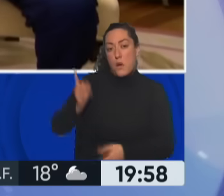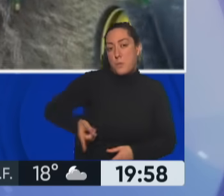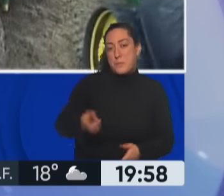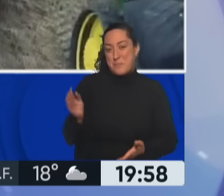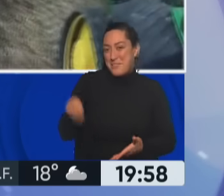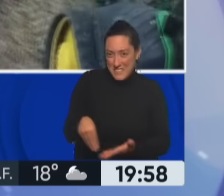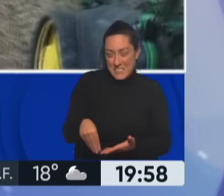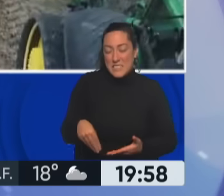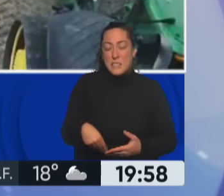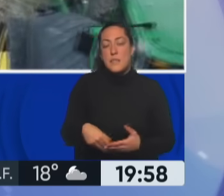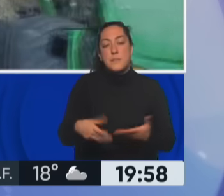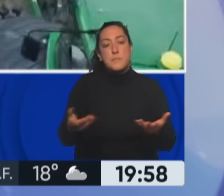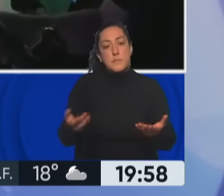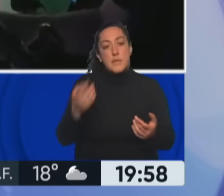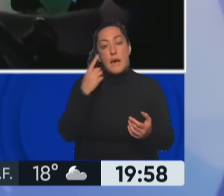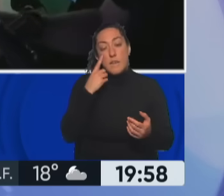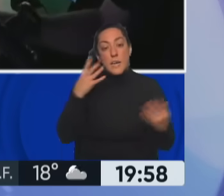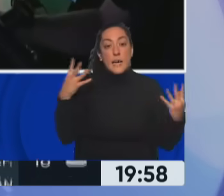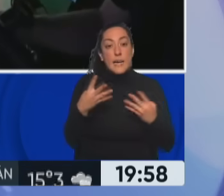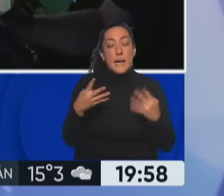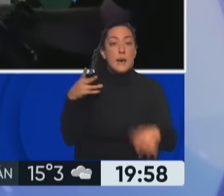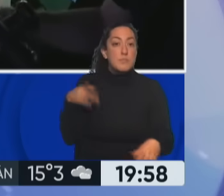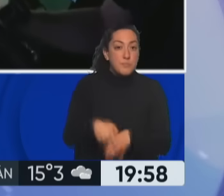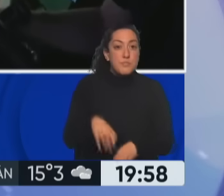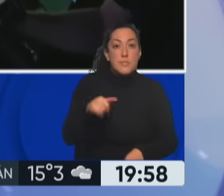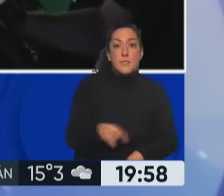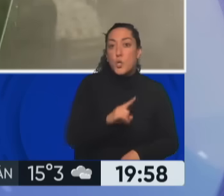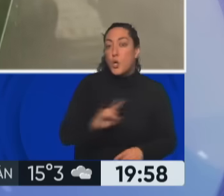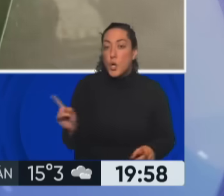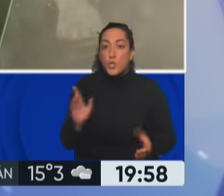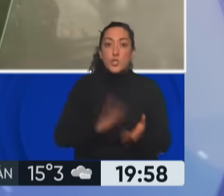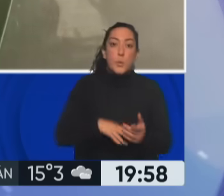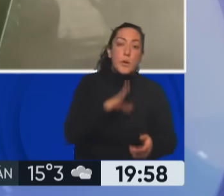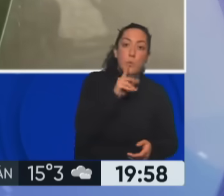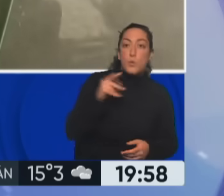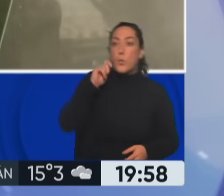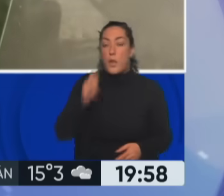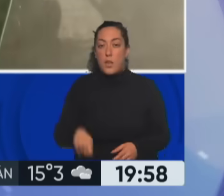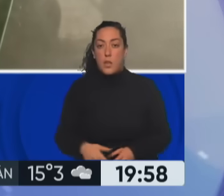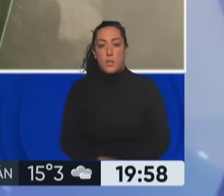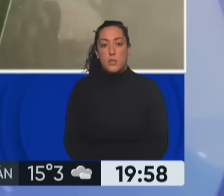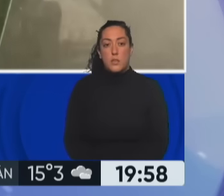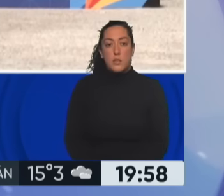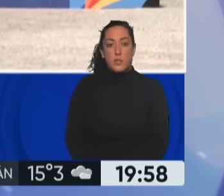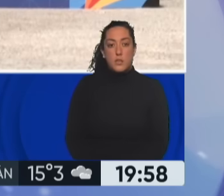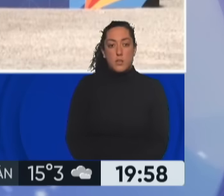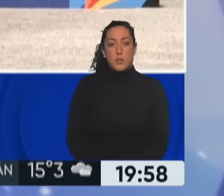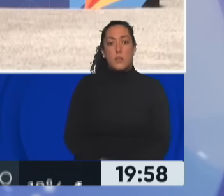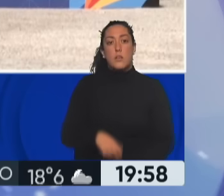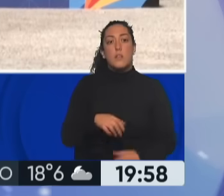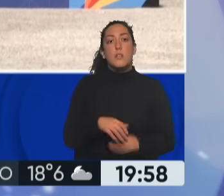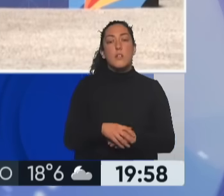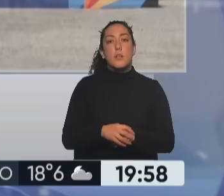si efectivamente se está más cerca o no de un cese al fuego en la guerra de Rusia después de la invasión a